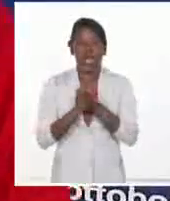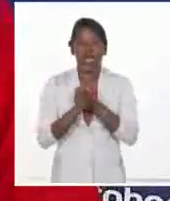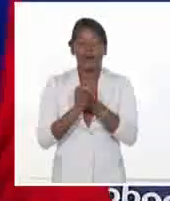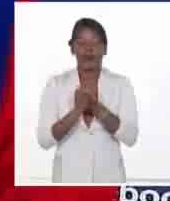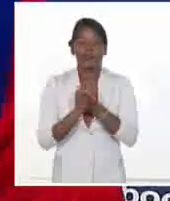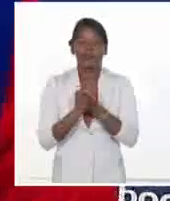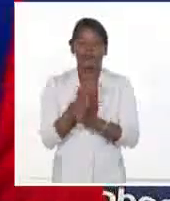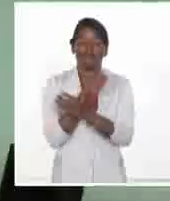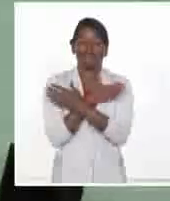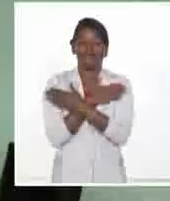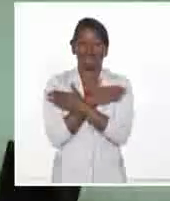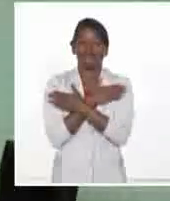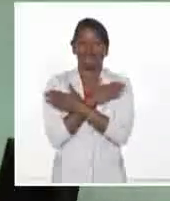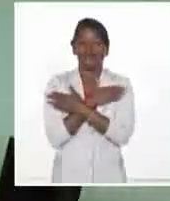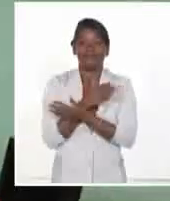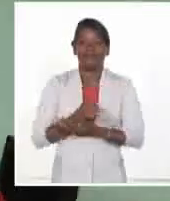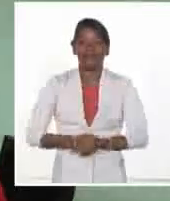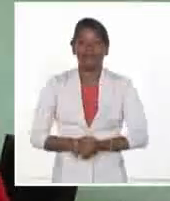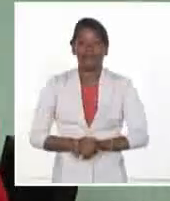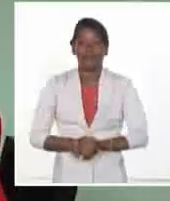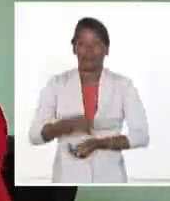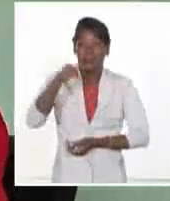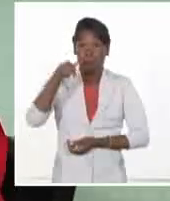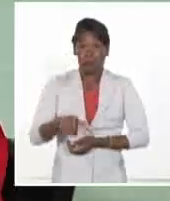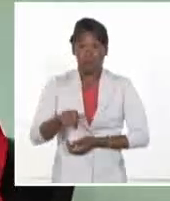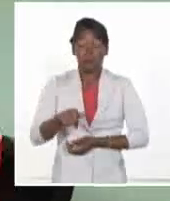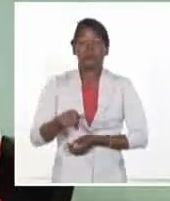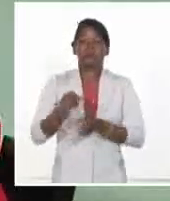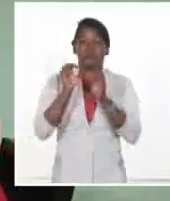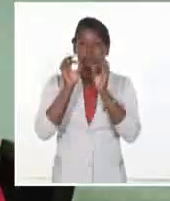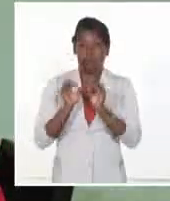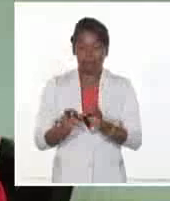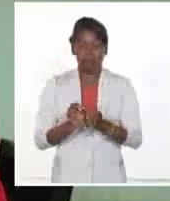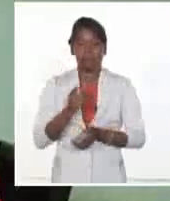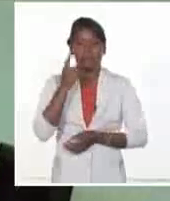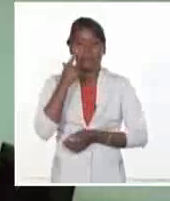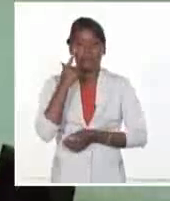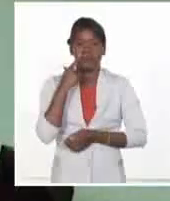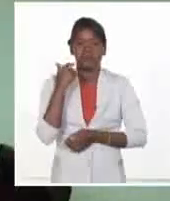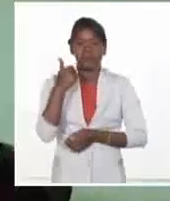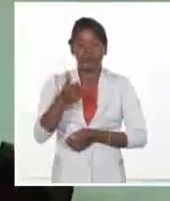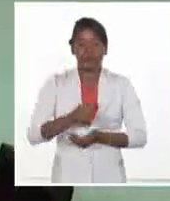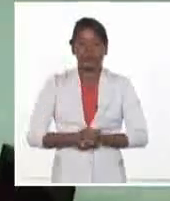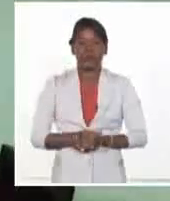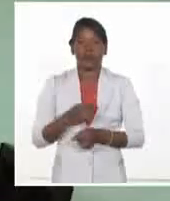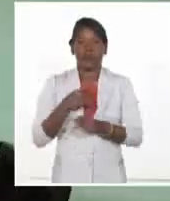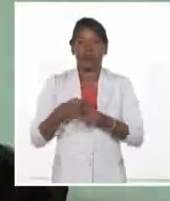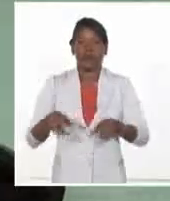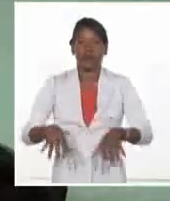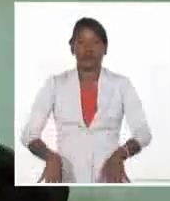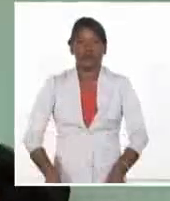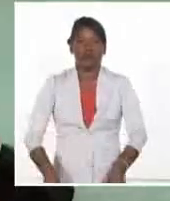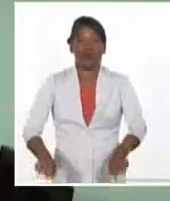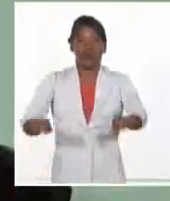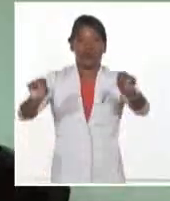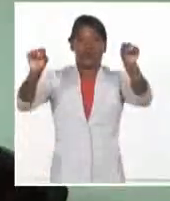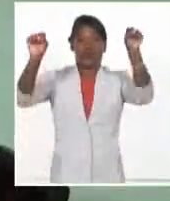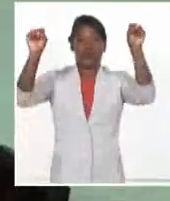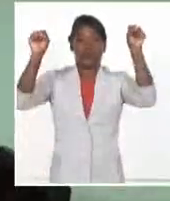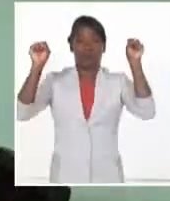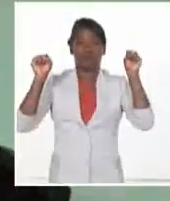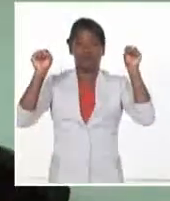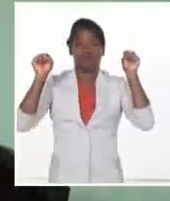muy contento del resultado. En esta jornada matutina también el levantamiento de pesas aportó otra presea, porque